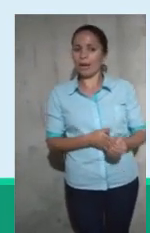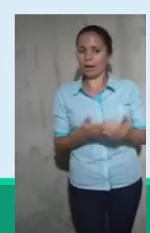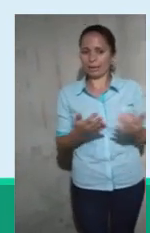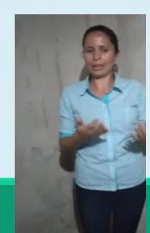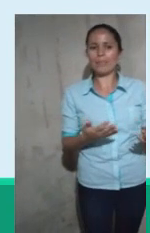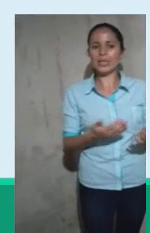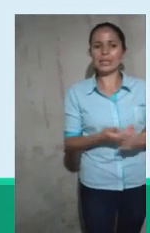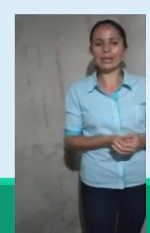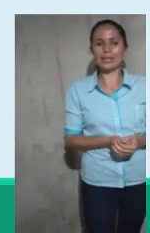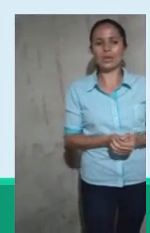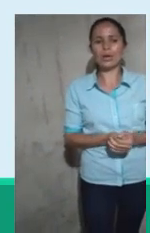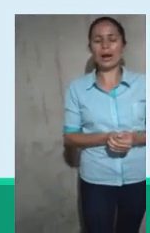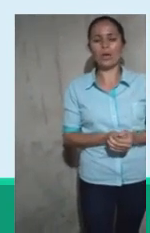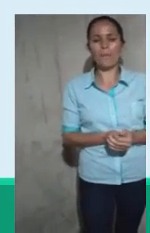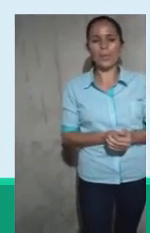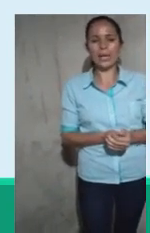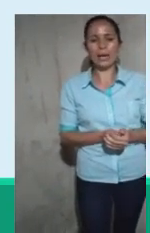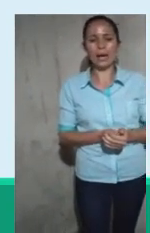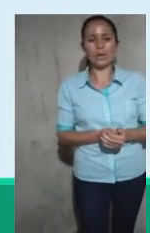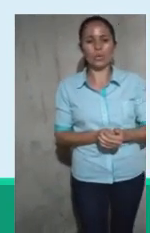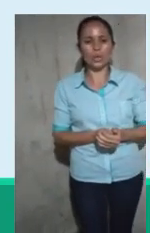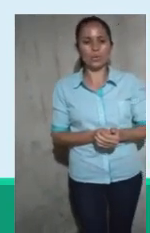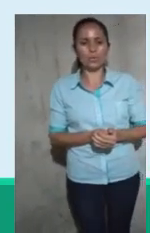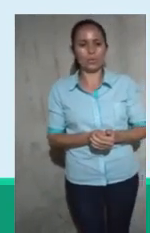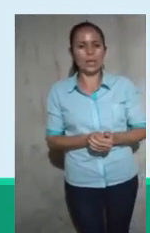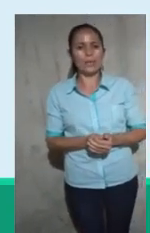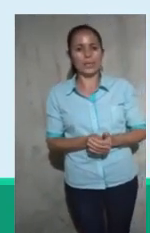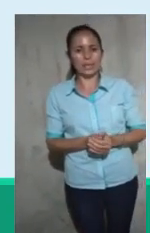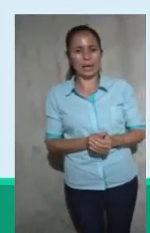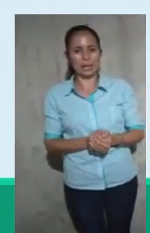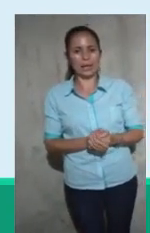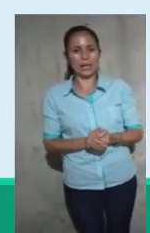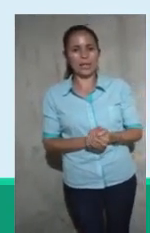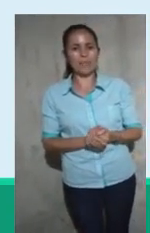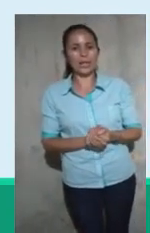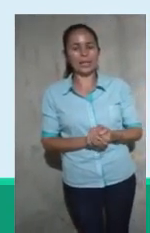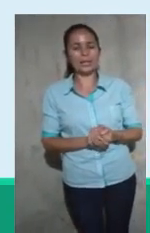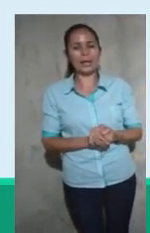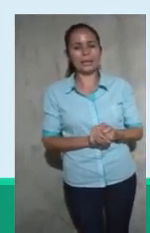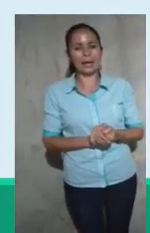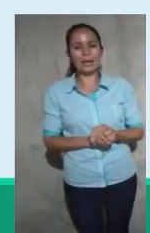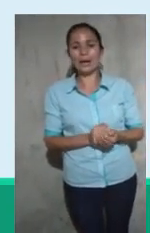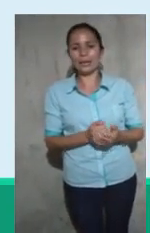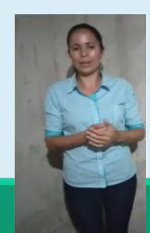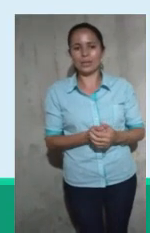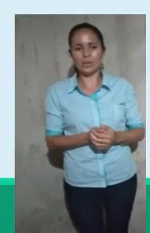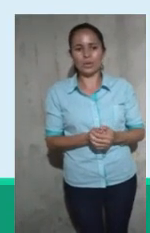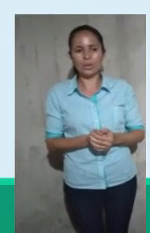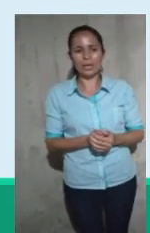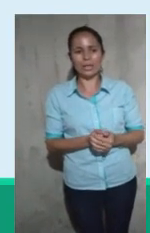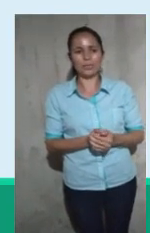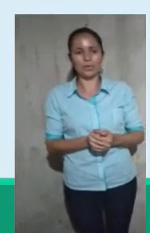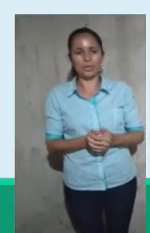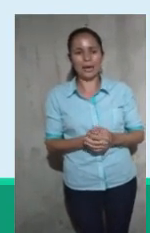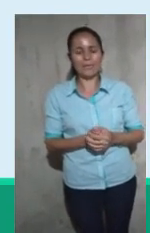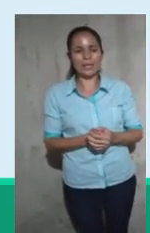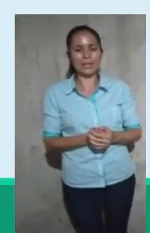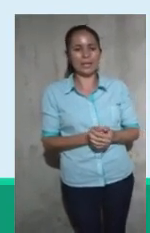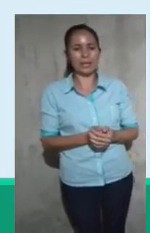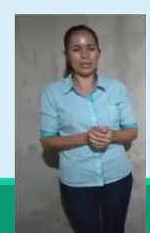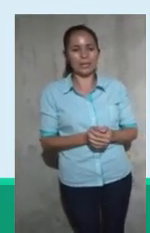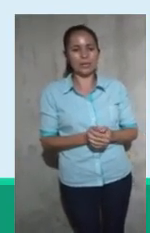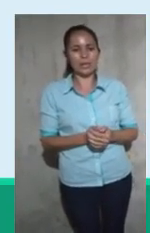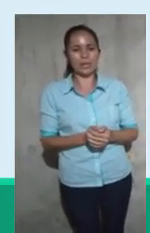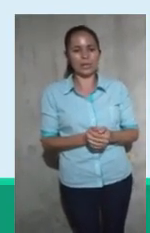empresa. La carta de presentación acompaña al currículum vitae y pretende atraer la atención del responsable